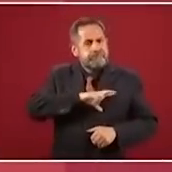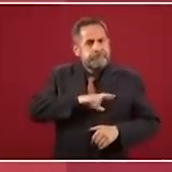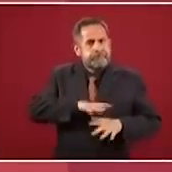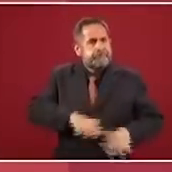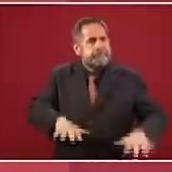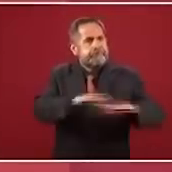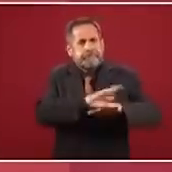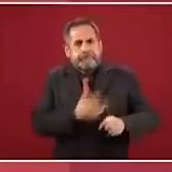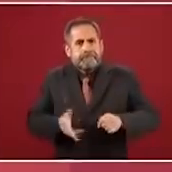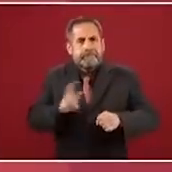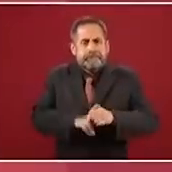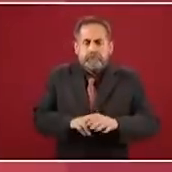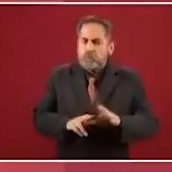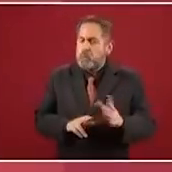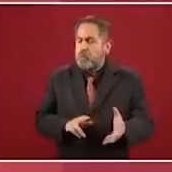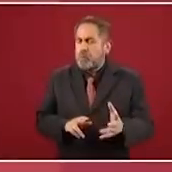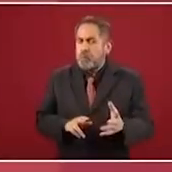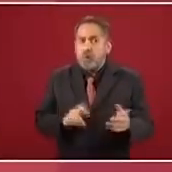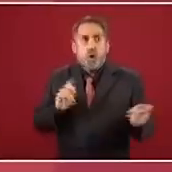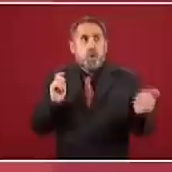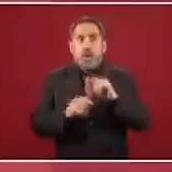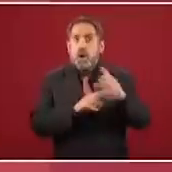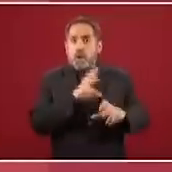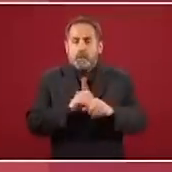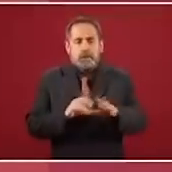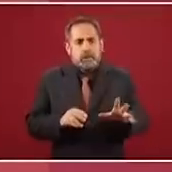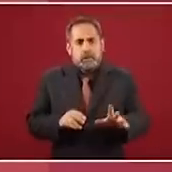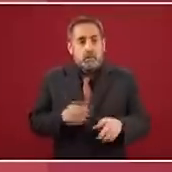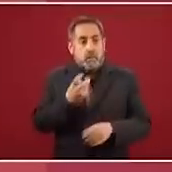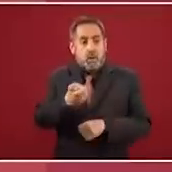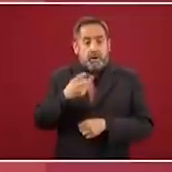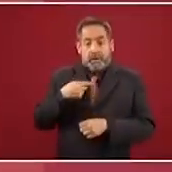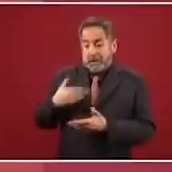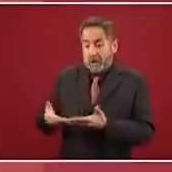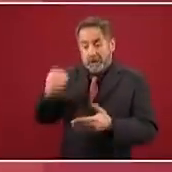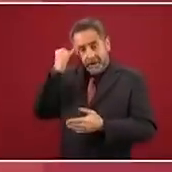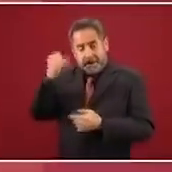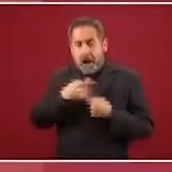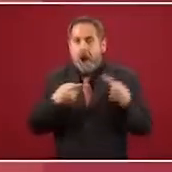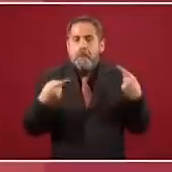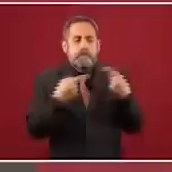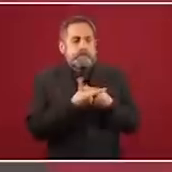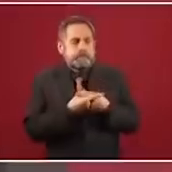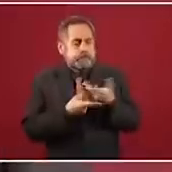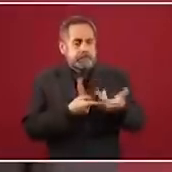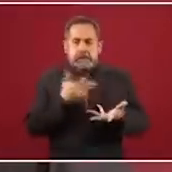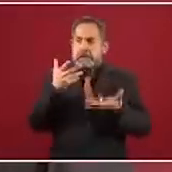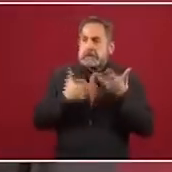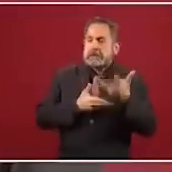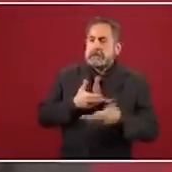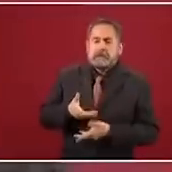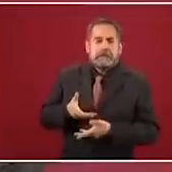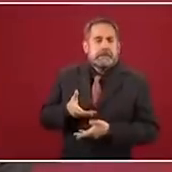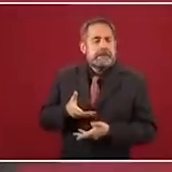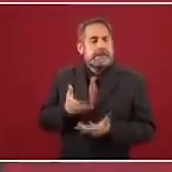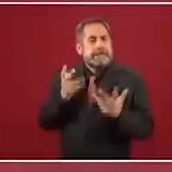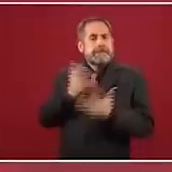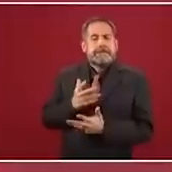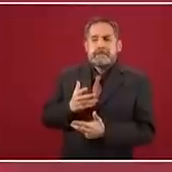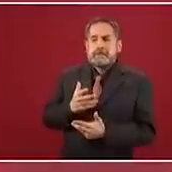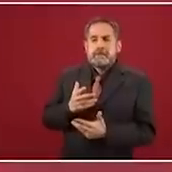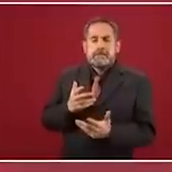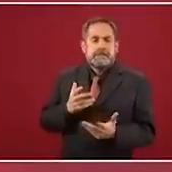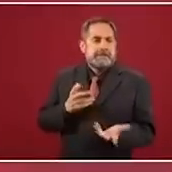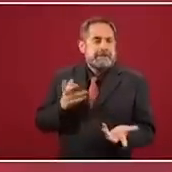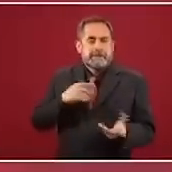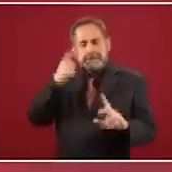Entonces yo entiendo que es un desconcierto, que están aturdidos y a veces